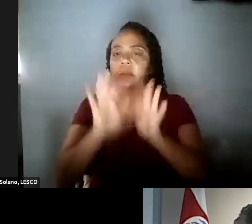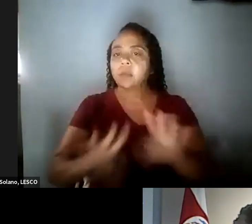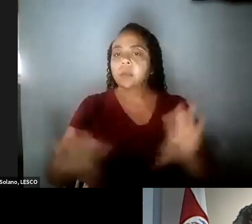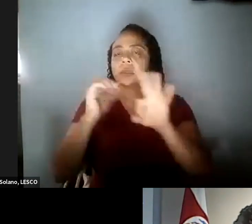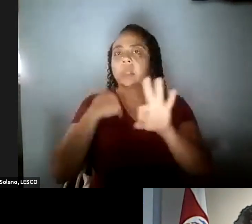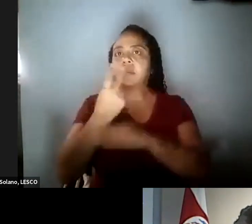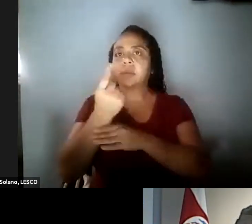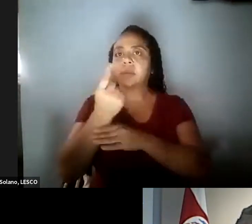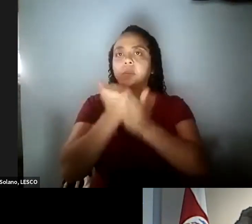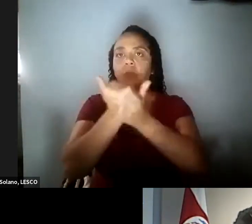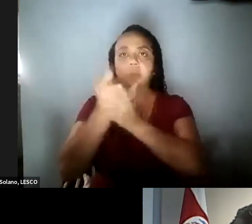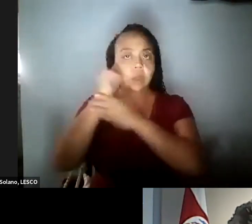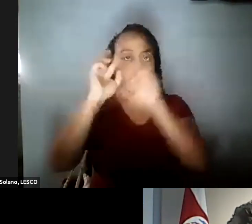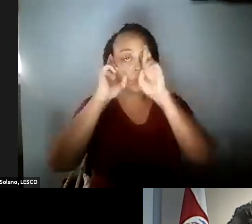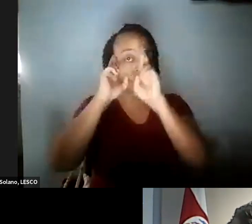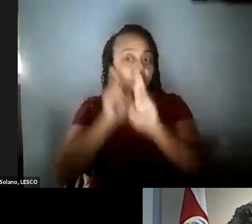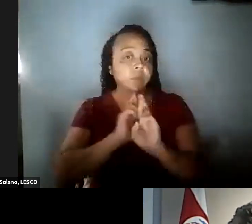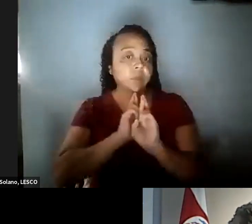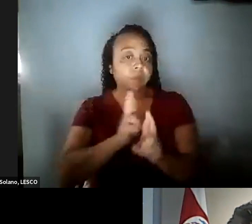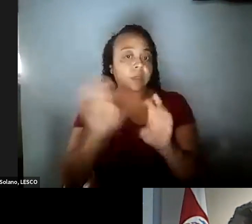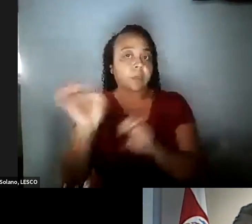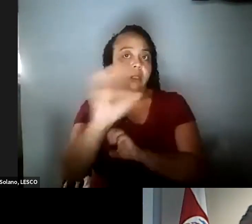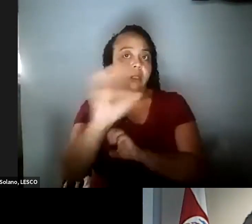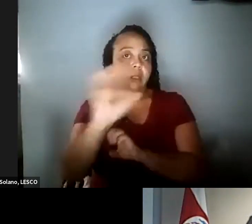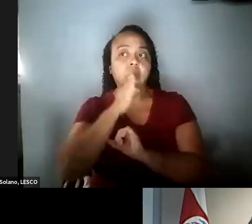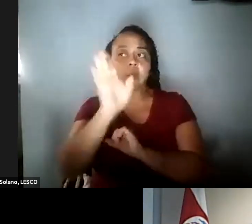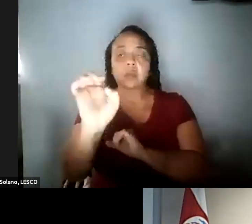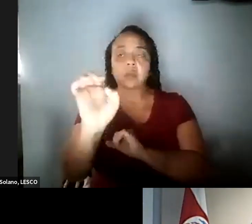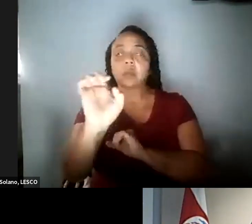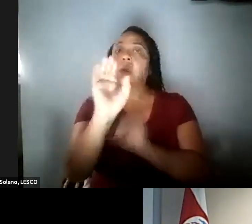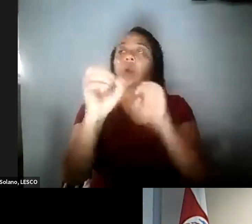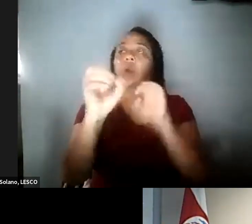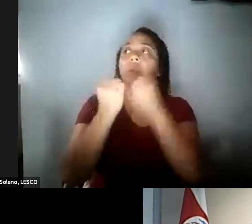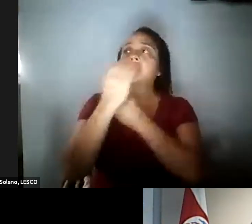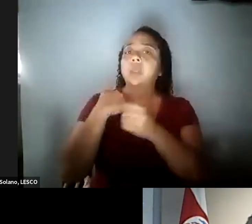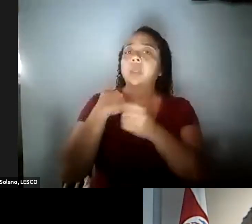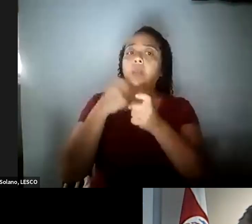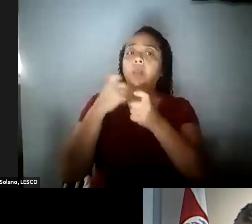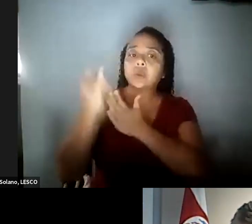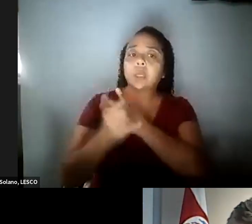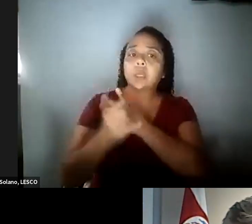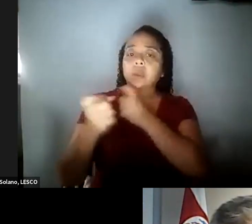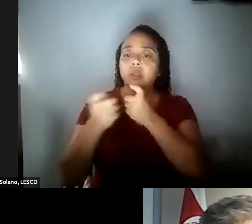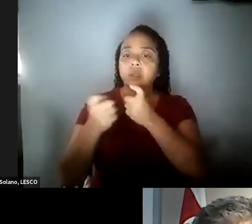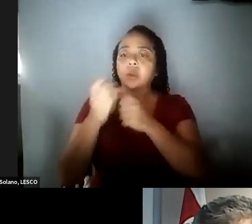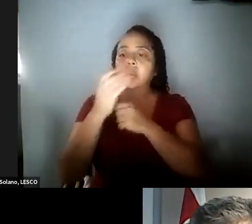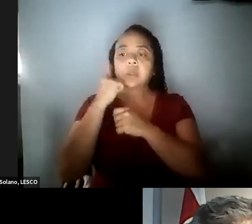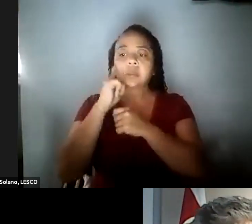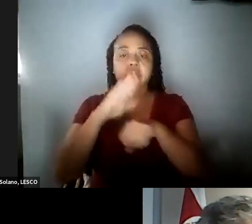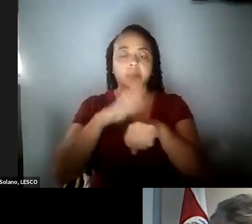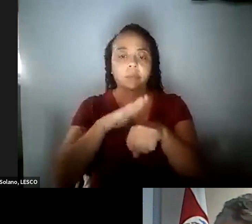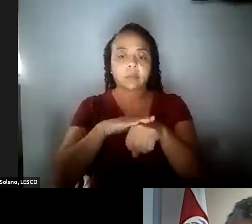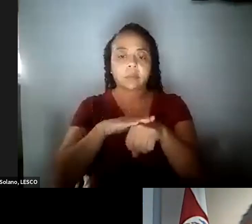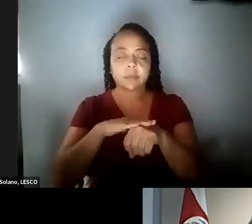respuesta a emergencias y cuando lo recurre a los organismos y dice miren de un proyecto de gestión de riesgo lindísimo que nos va a permitir tener una